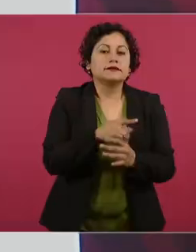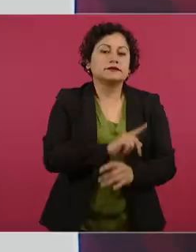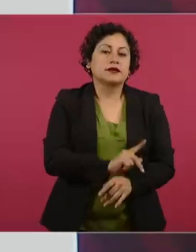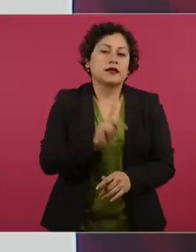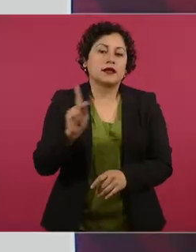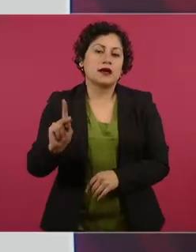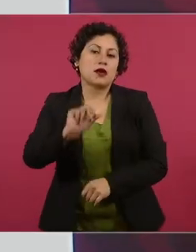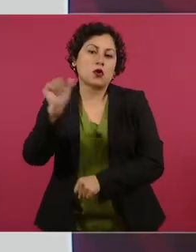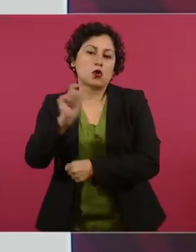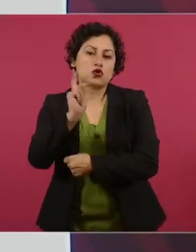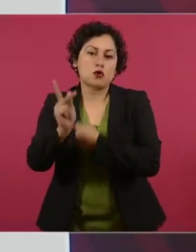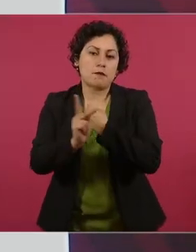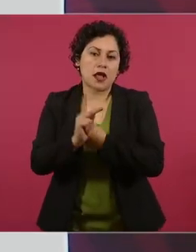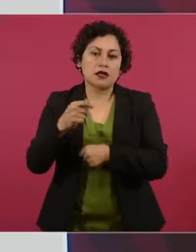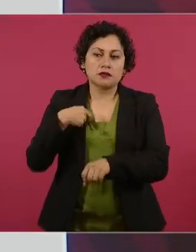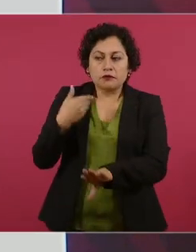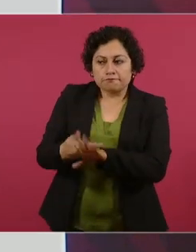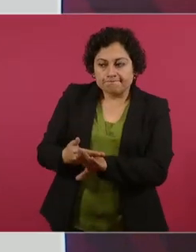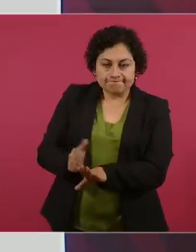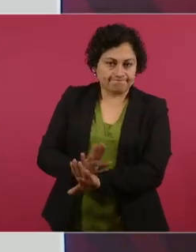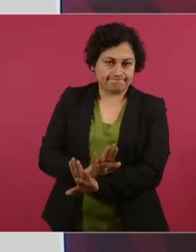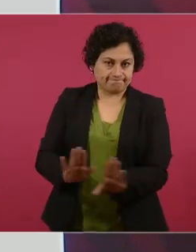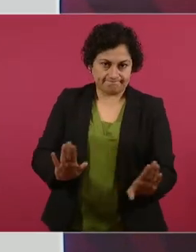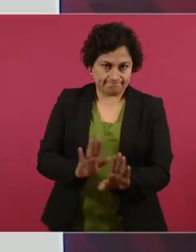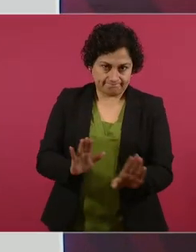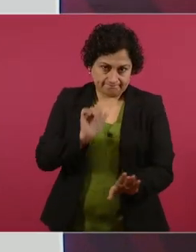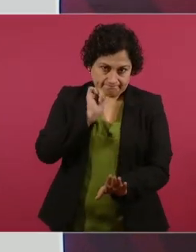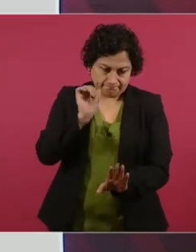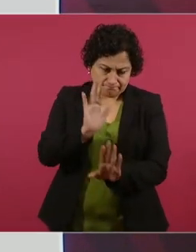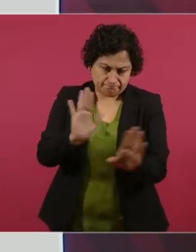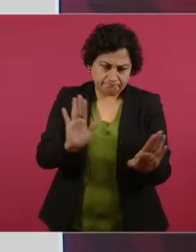pueblo. Y